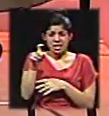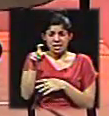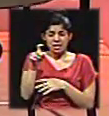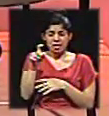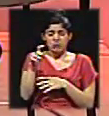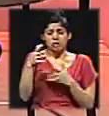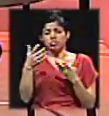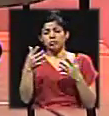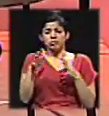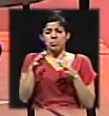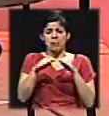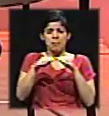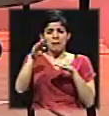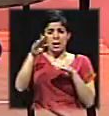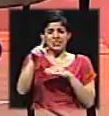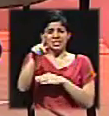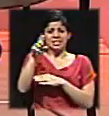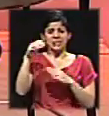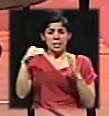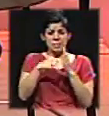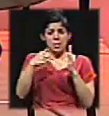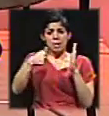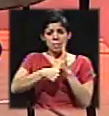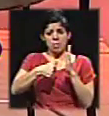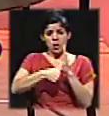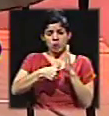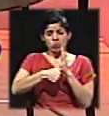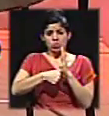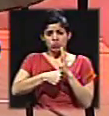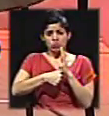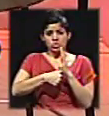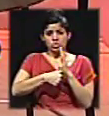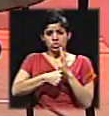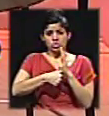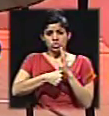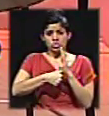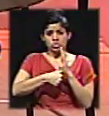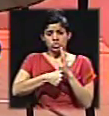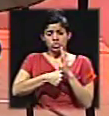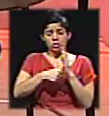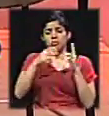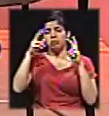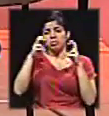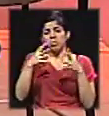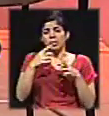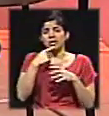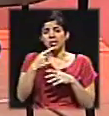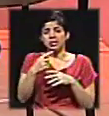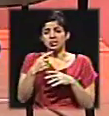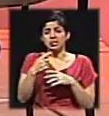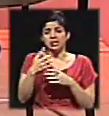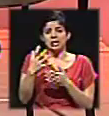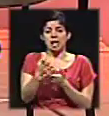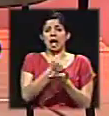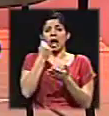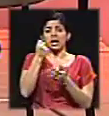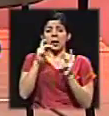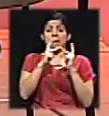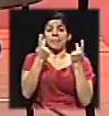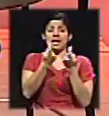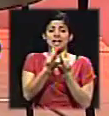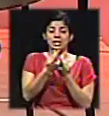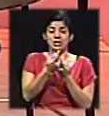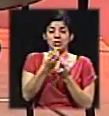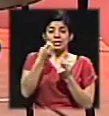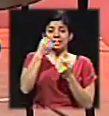unas cifras superior a los 100.000 votos que se estaría, digamos, por decirlo así, ahorrando el partido que va